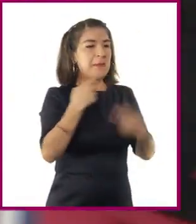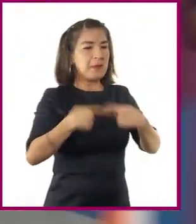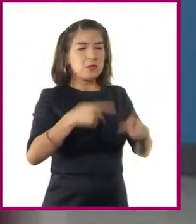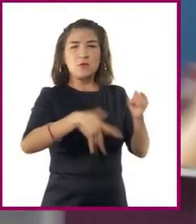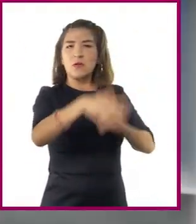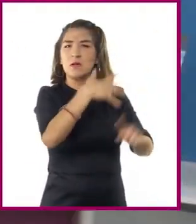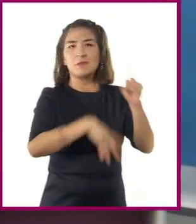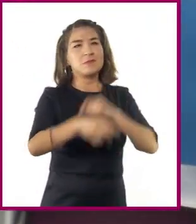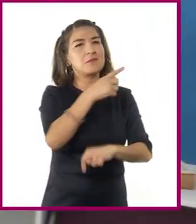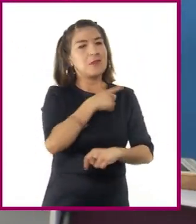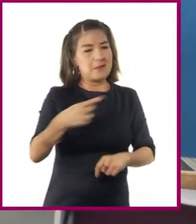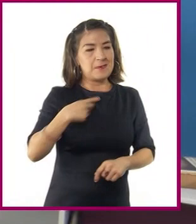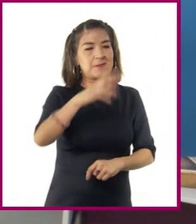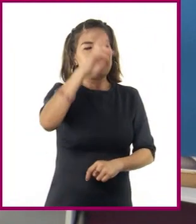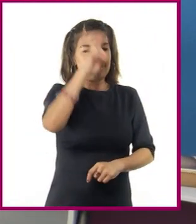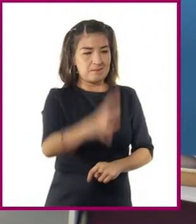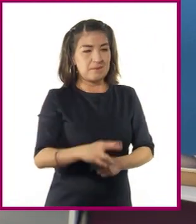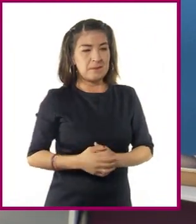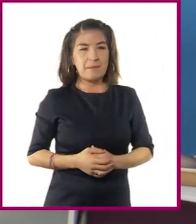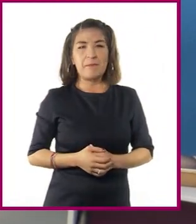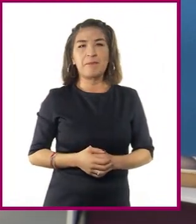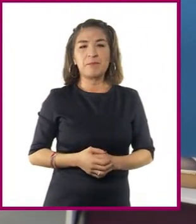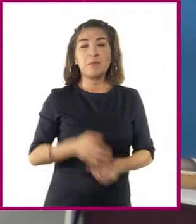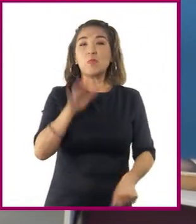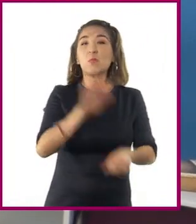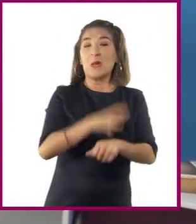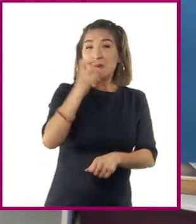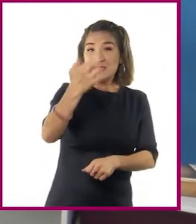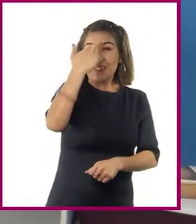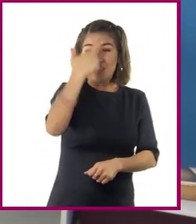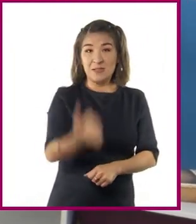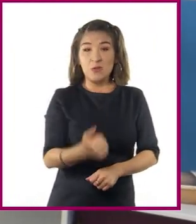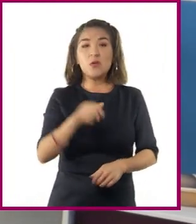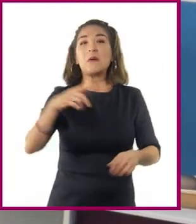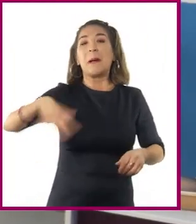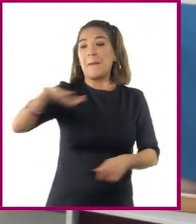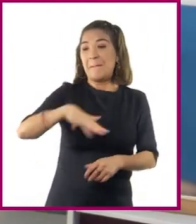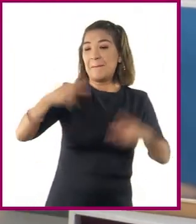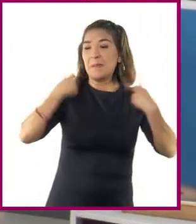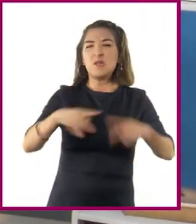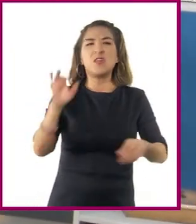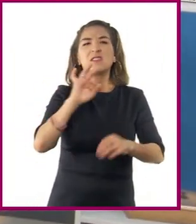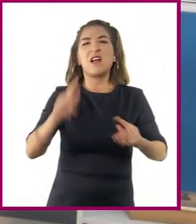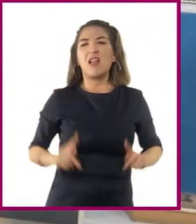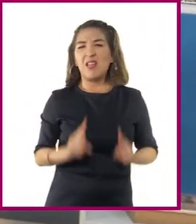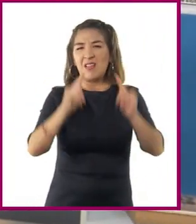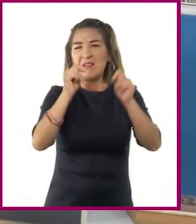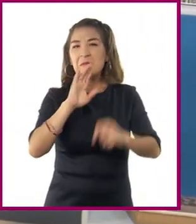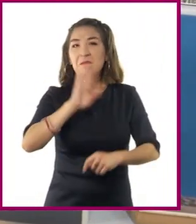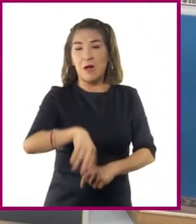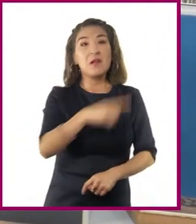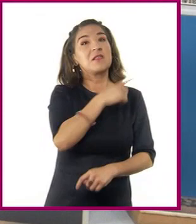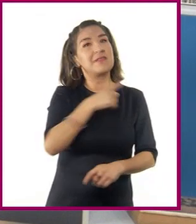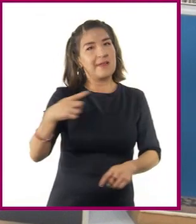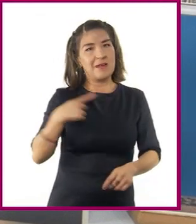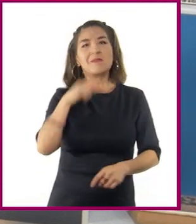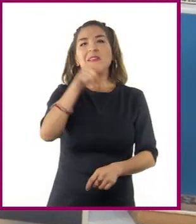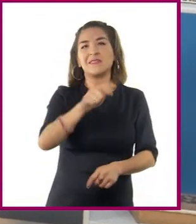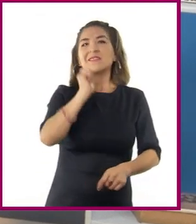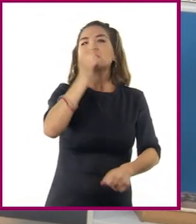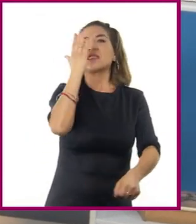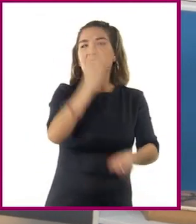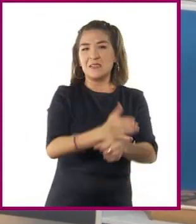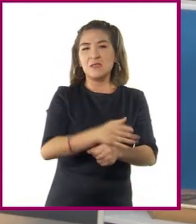públicas. De modo que quienes cometen actos ilegales deben afrontar las sanciones previstas en las